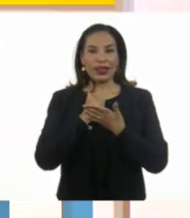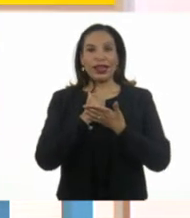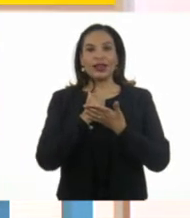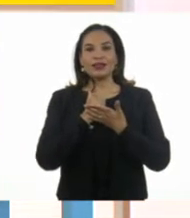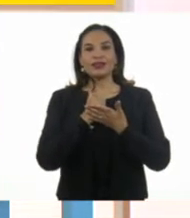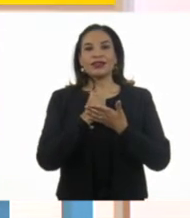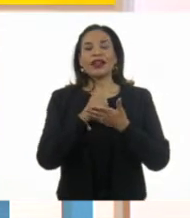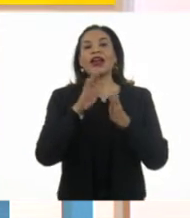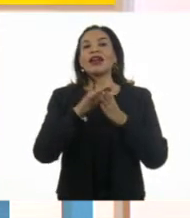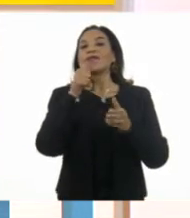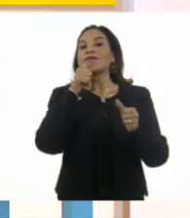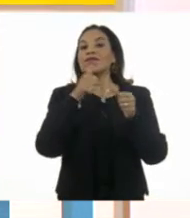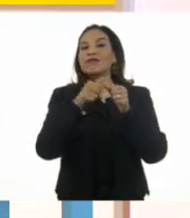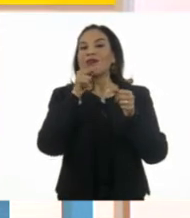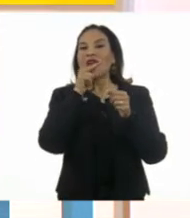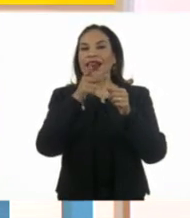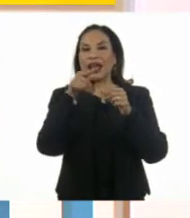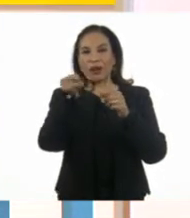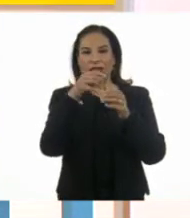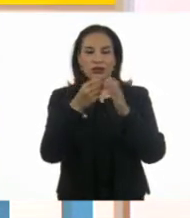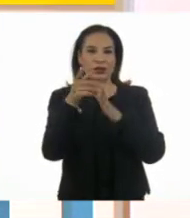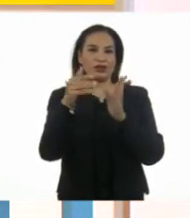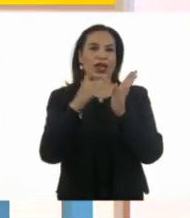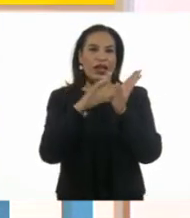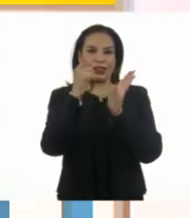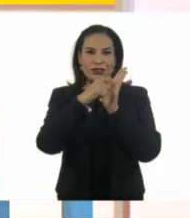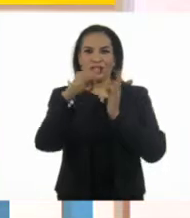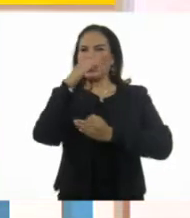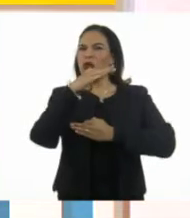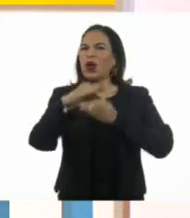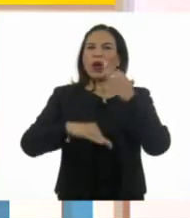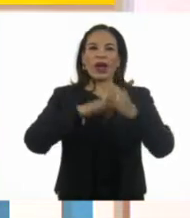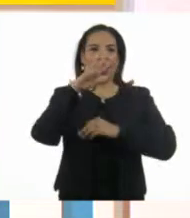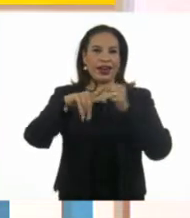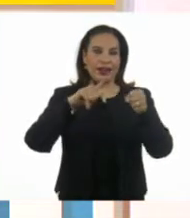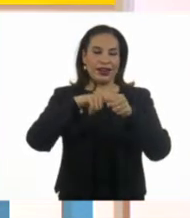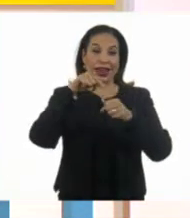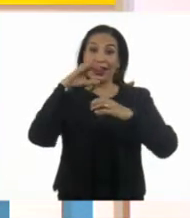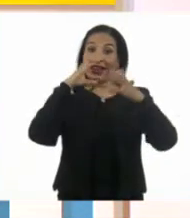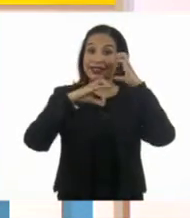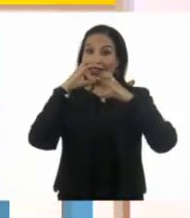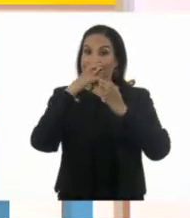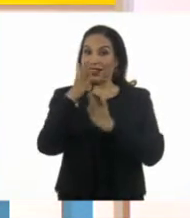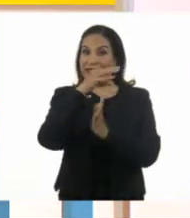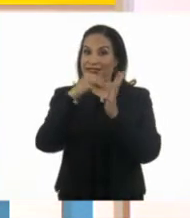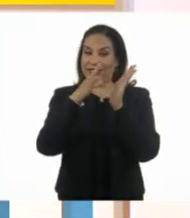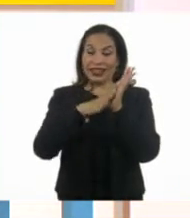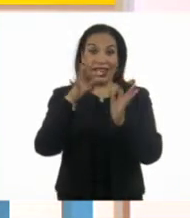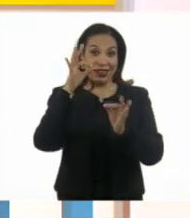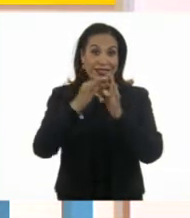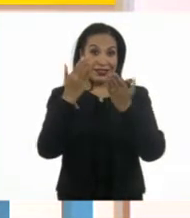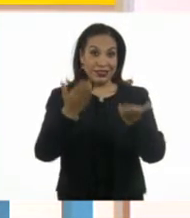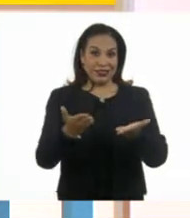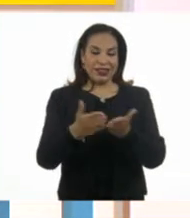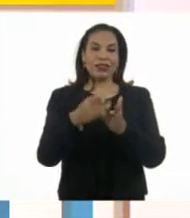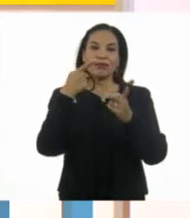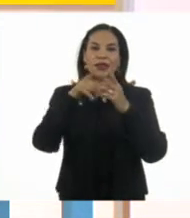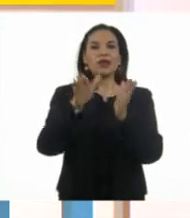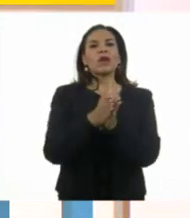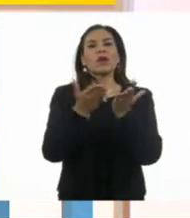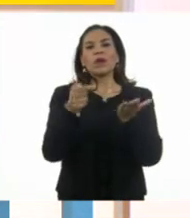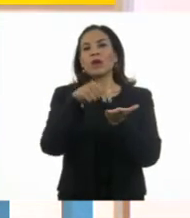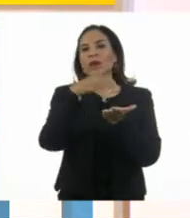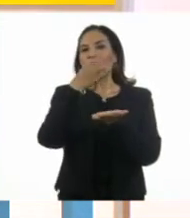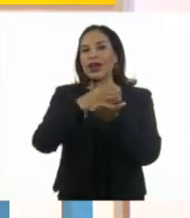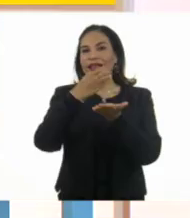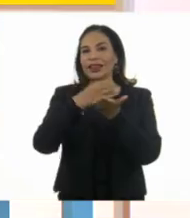a dictarme las palabras para que los niños tengan todos los animales que se nombraron en las canciones. ¿Están listos? Tomen su cuaderno o